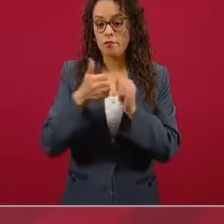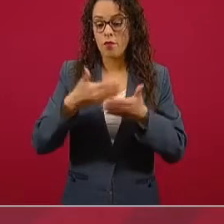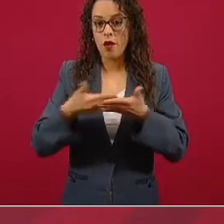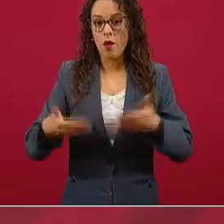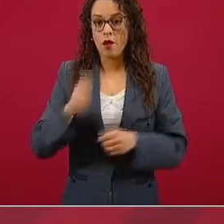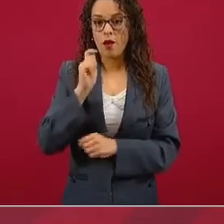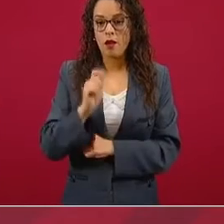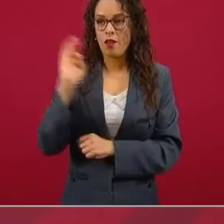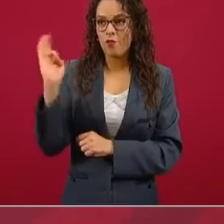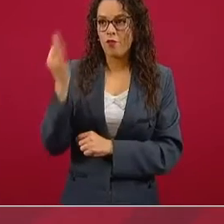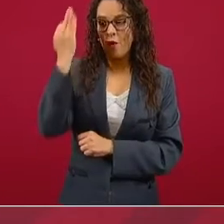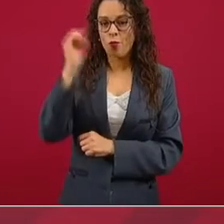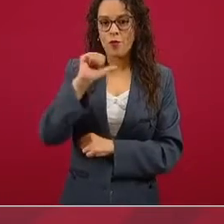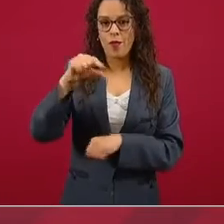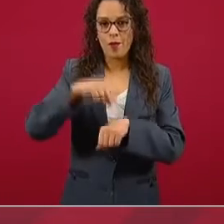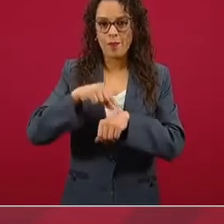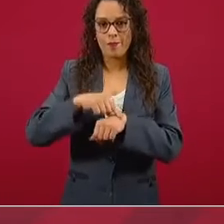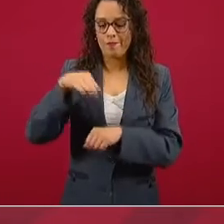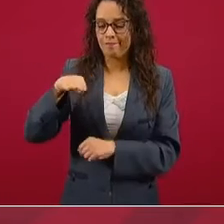Medicina.